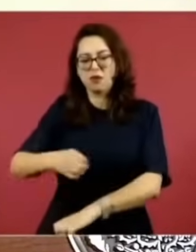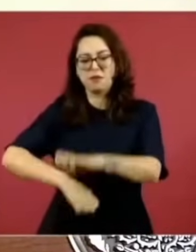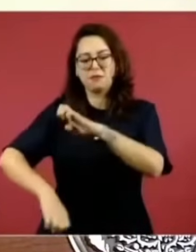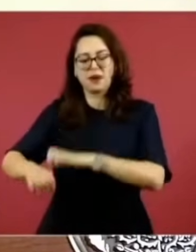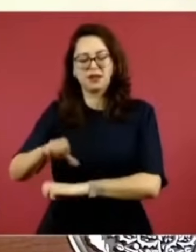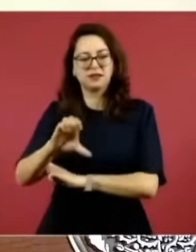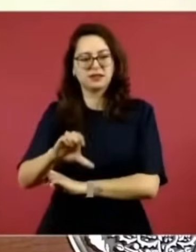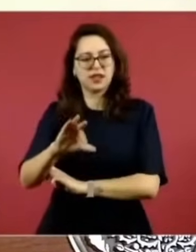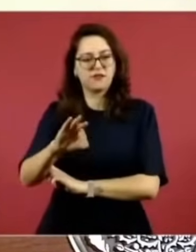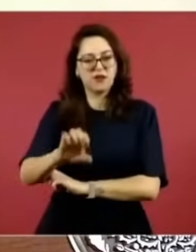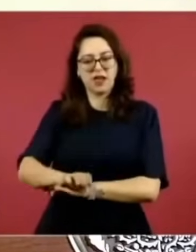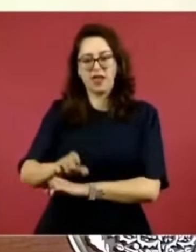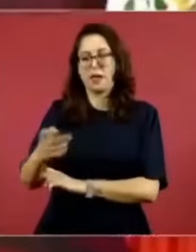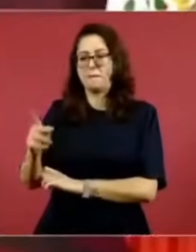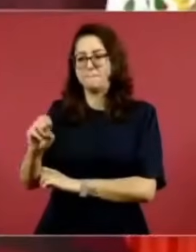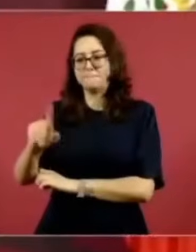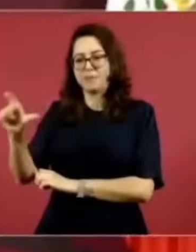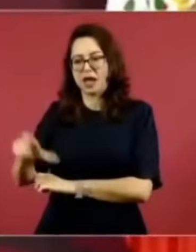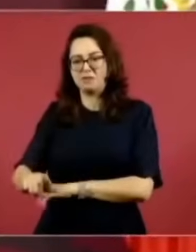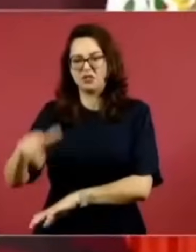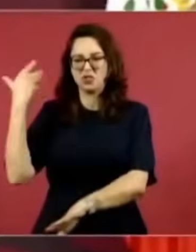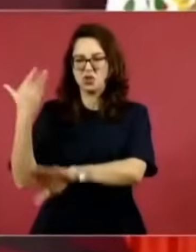Pemex.